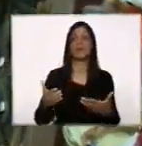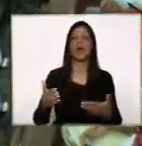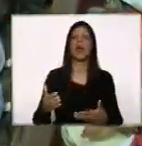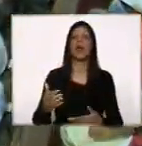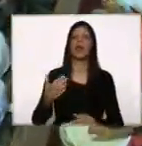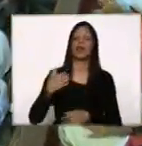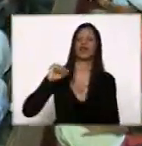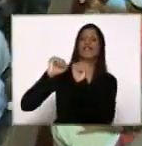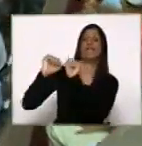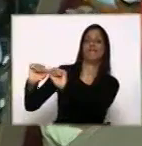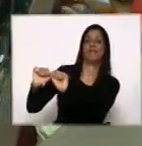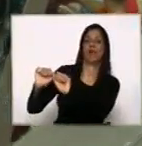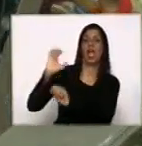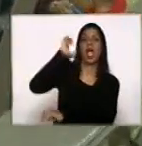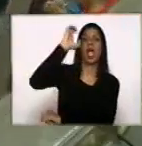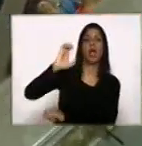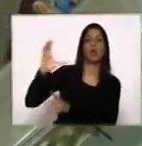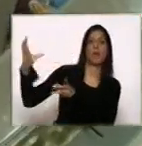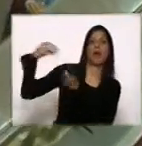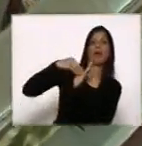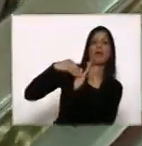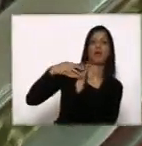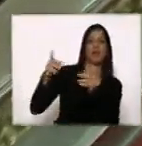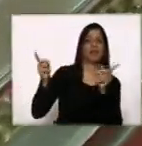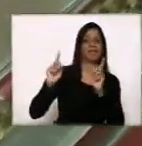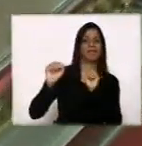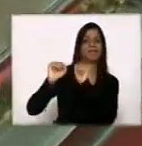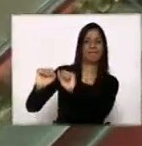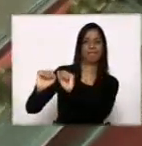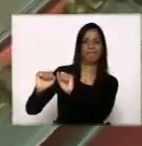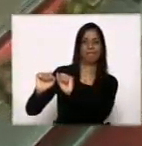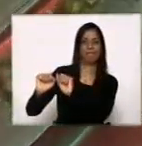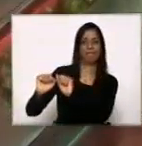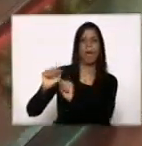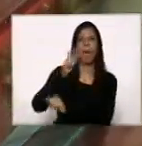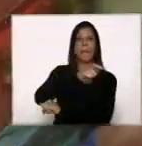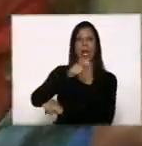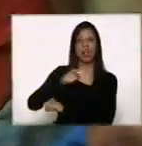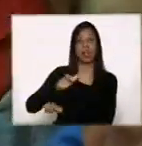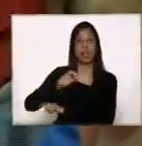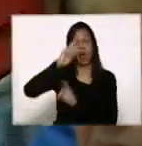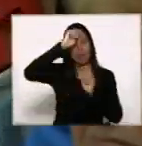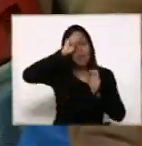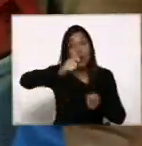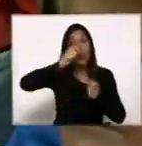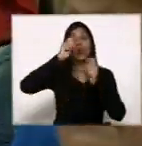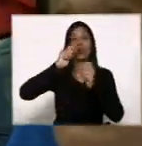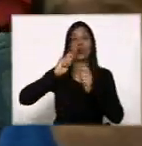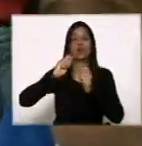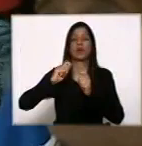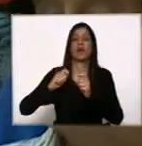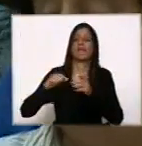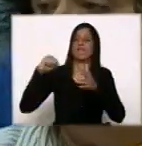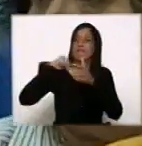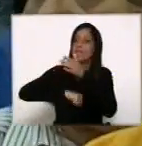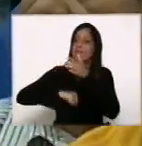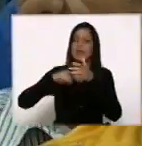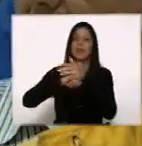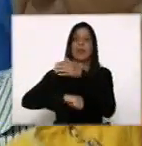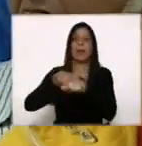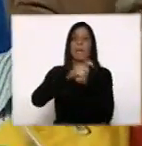Rechazamos esa actitud contra estos honorables compatriotas que también se están batiendo contra estos